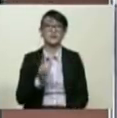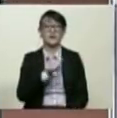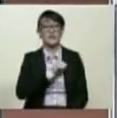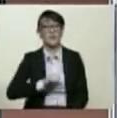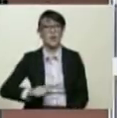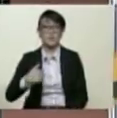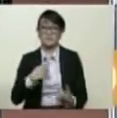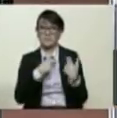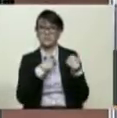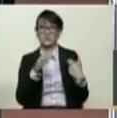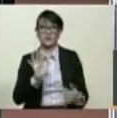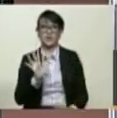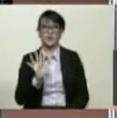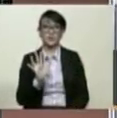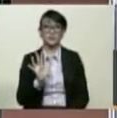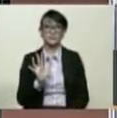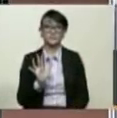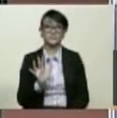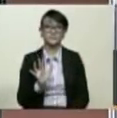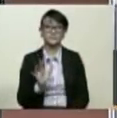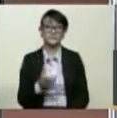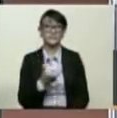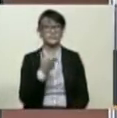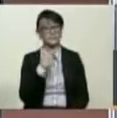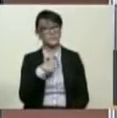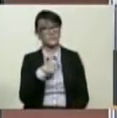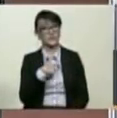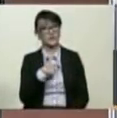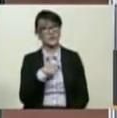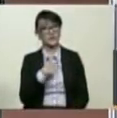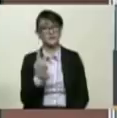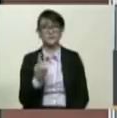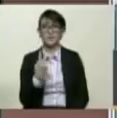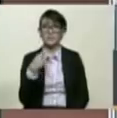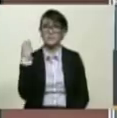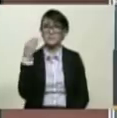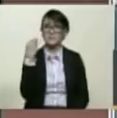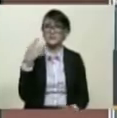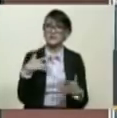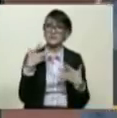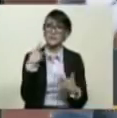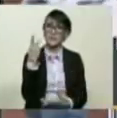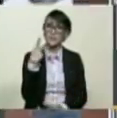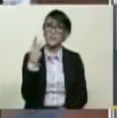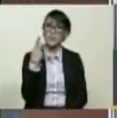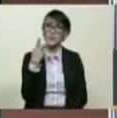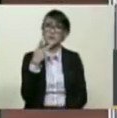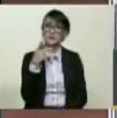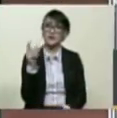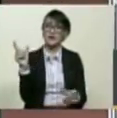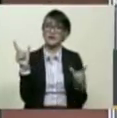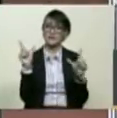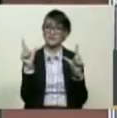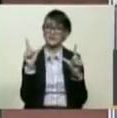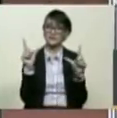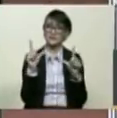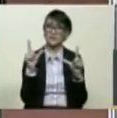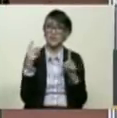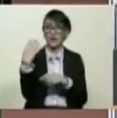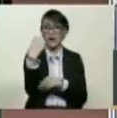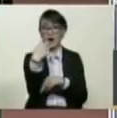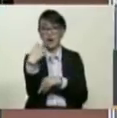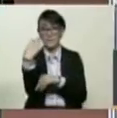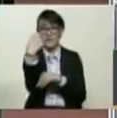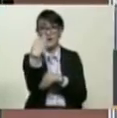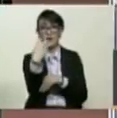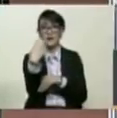flojo, no es responsabilidad nuestra que solamente considere que la actividad política son las cámaras de televisión, es